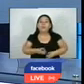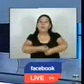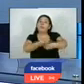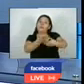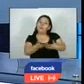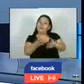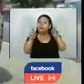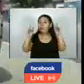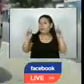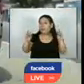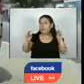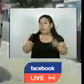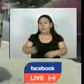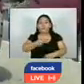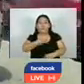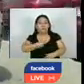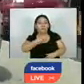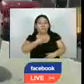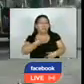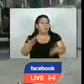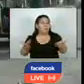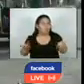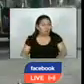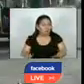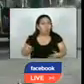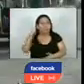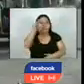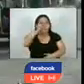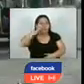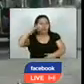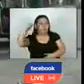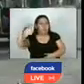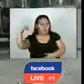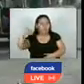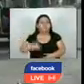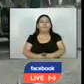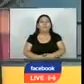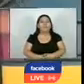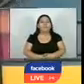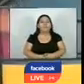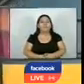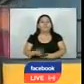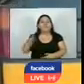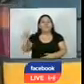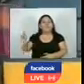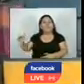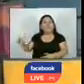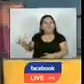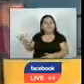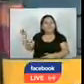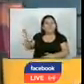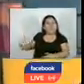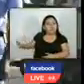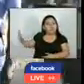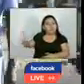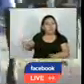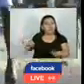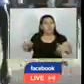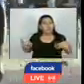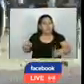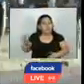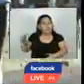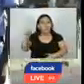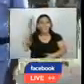Contarles otras informaciones de carácter internacional. Lo que tenemos en pantalla es lo que ocurrió